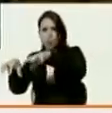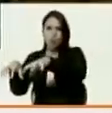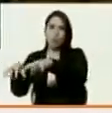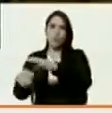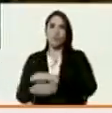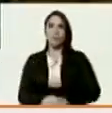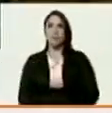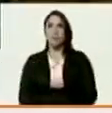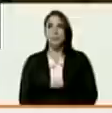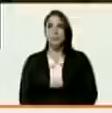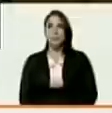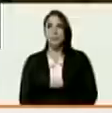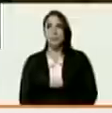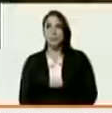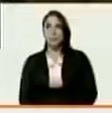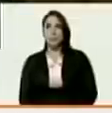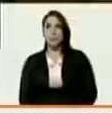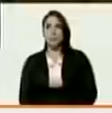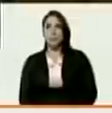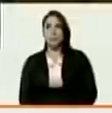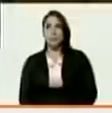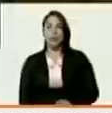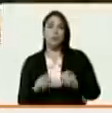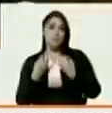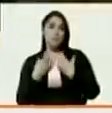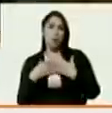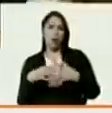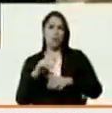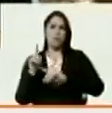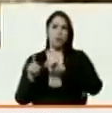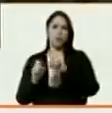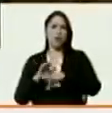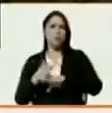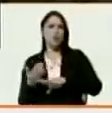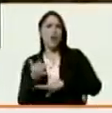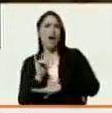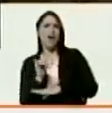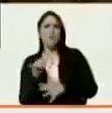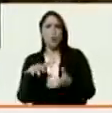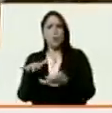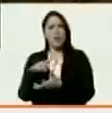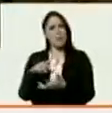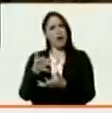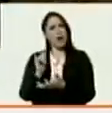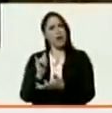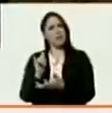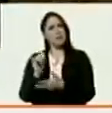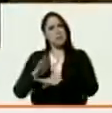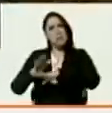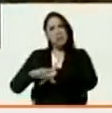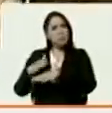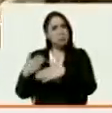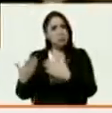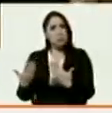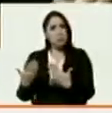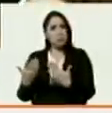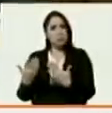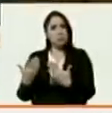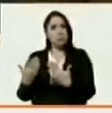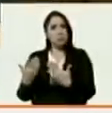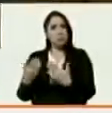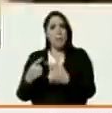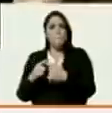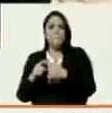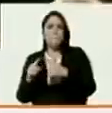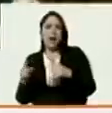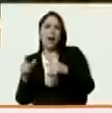de grupos. Es bueno preguntar, ¿por qué están en la situación que están? ¿Qué ocurrió para que una luna de